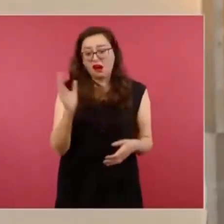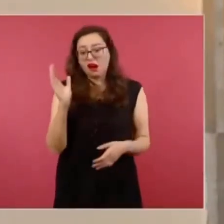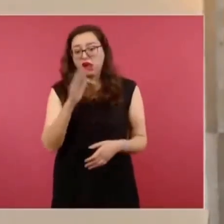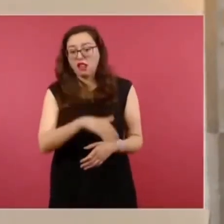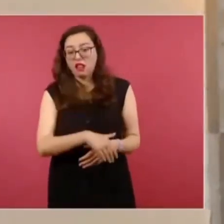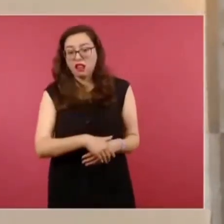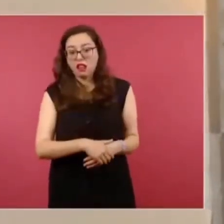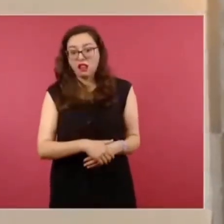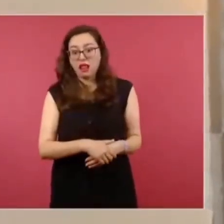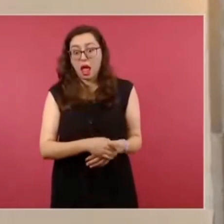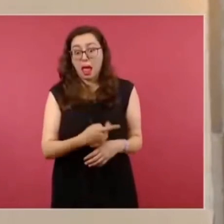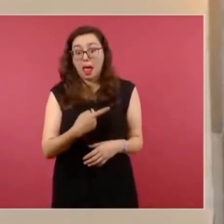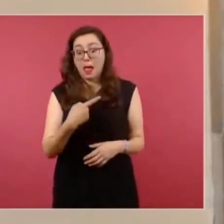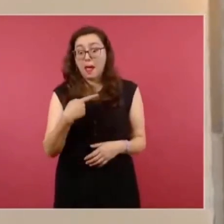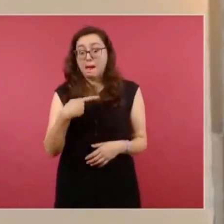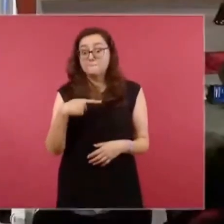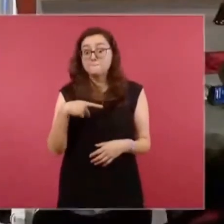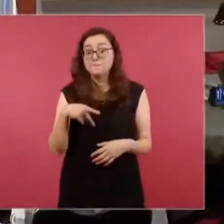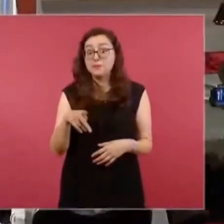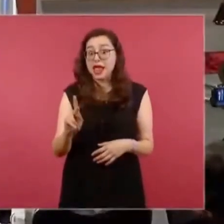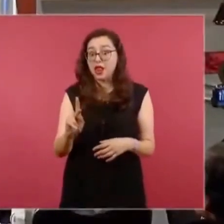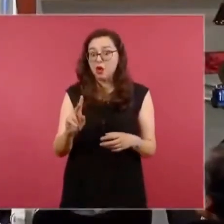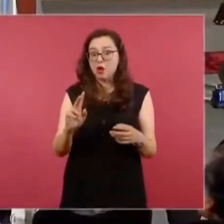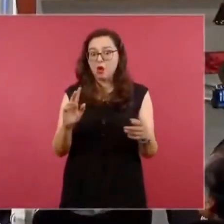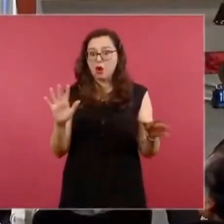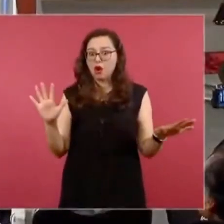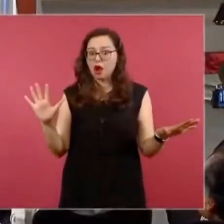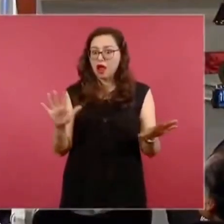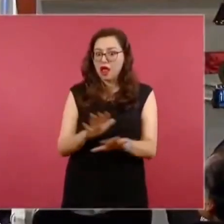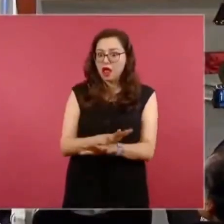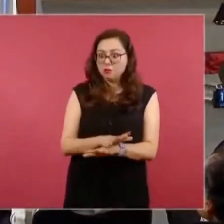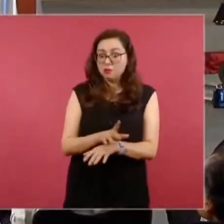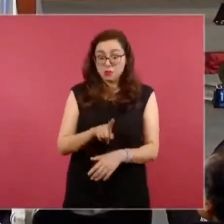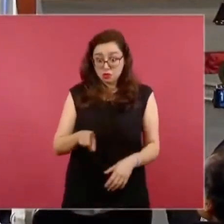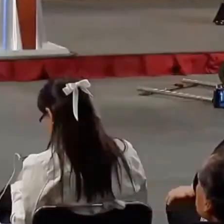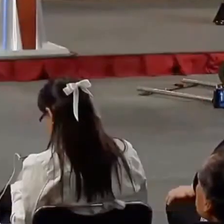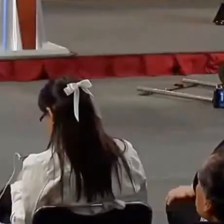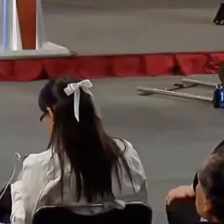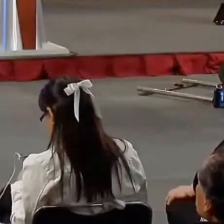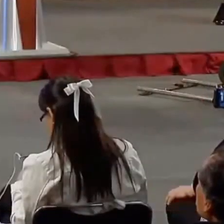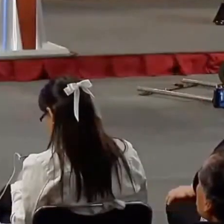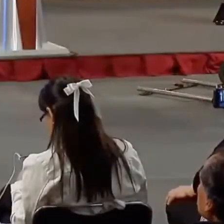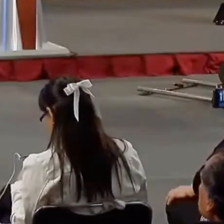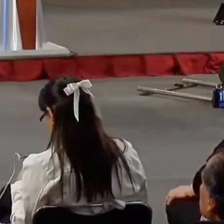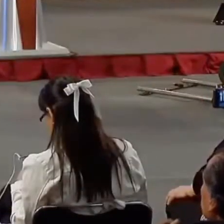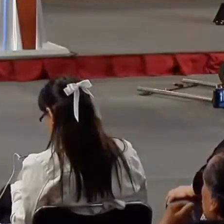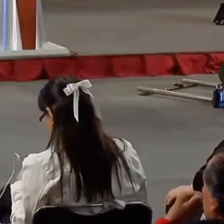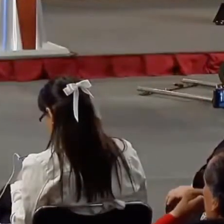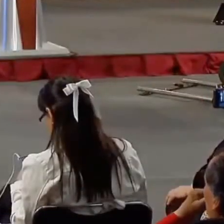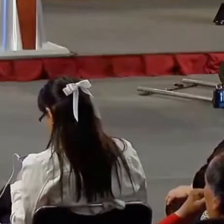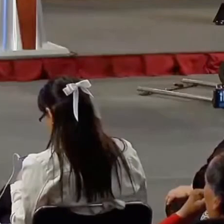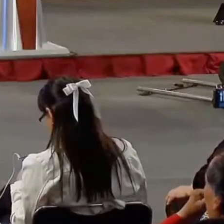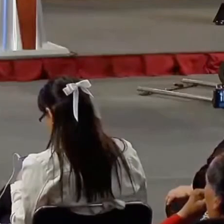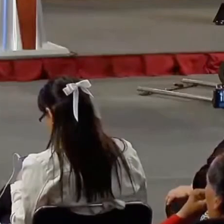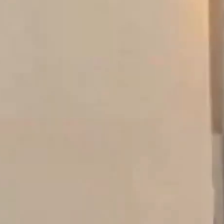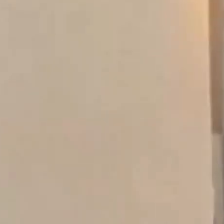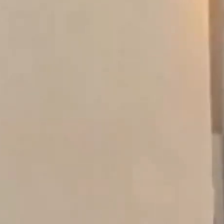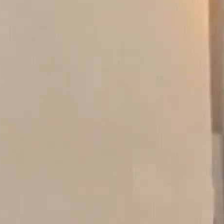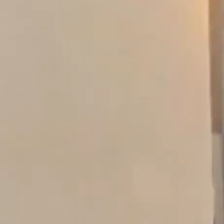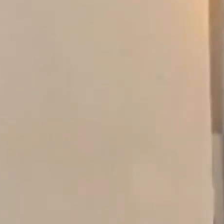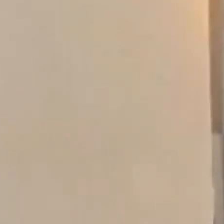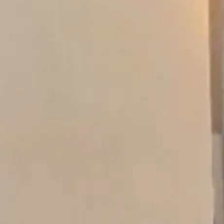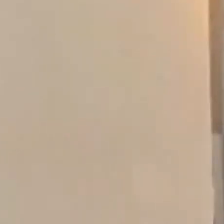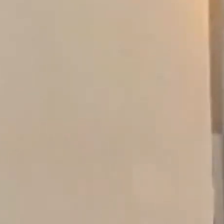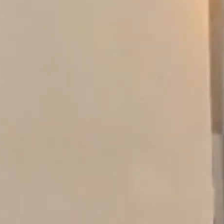estos hambrientos dejan de serlo, si llegan a estar en condiciones de